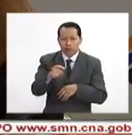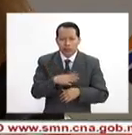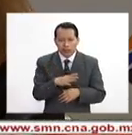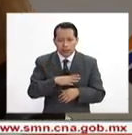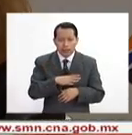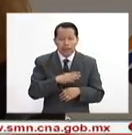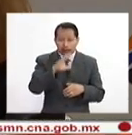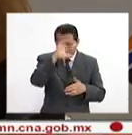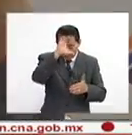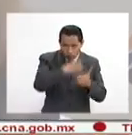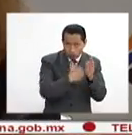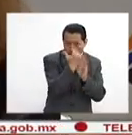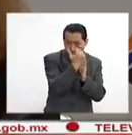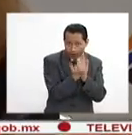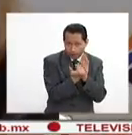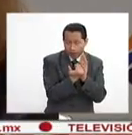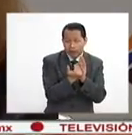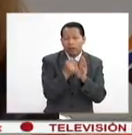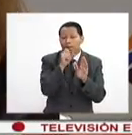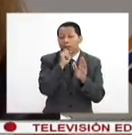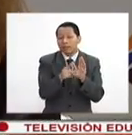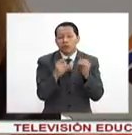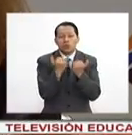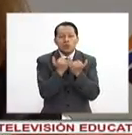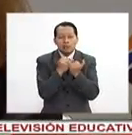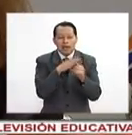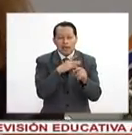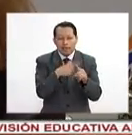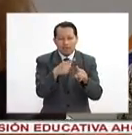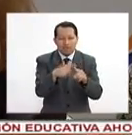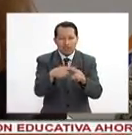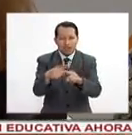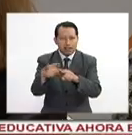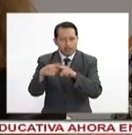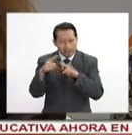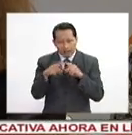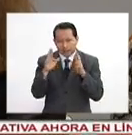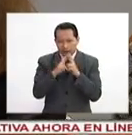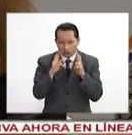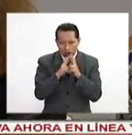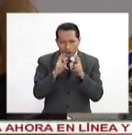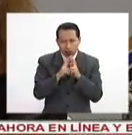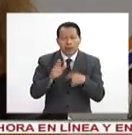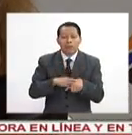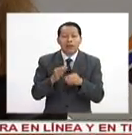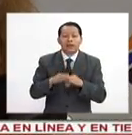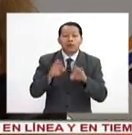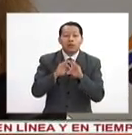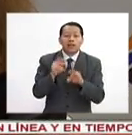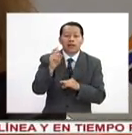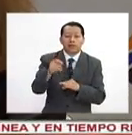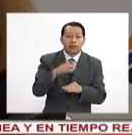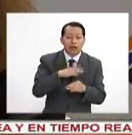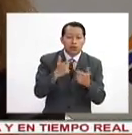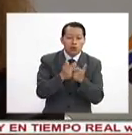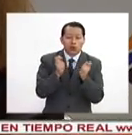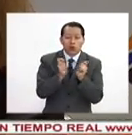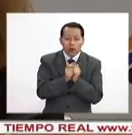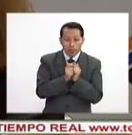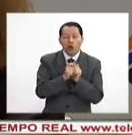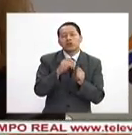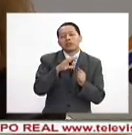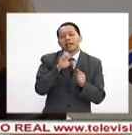del catolicismo, acompañada de la diversificación religiosa, primordialmente protagonizada por grupos